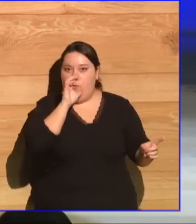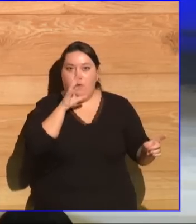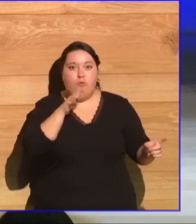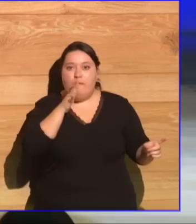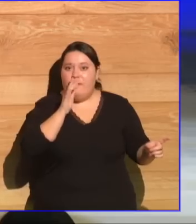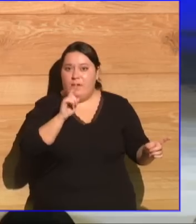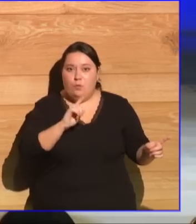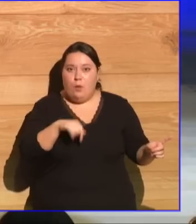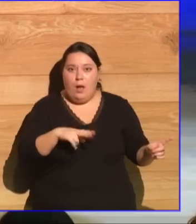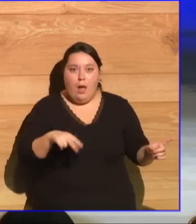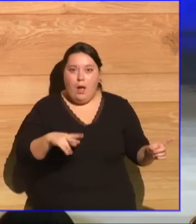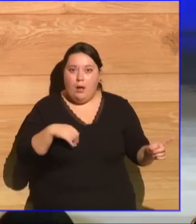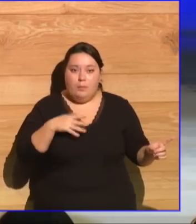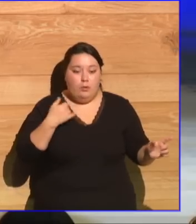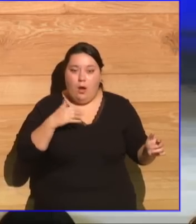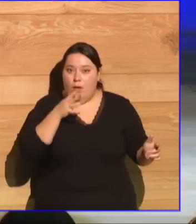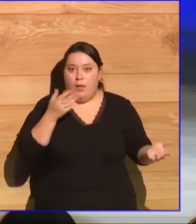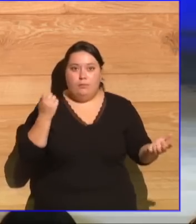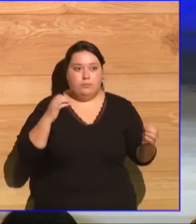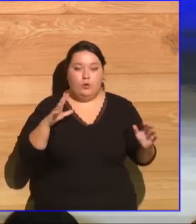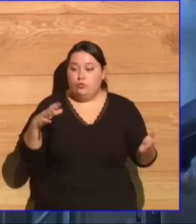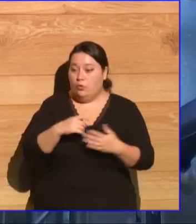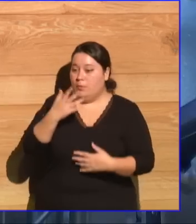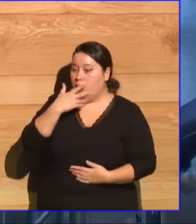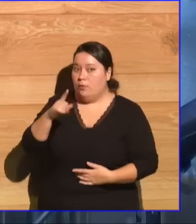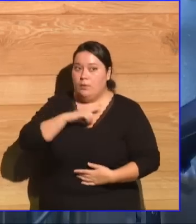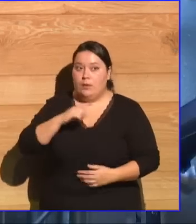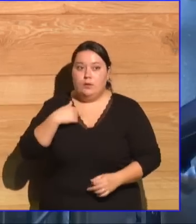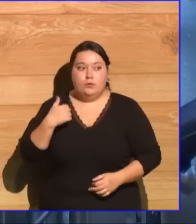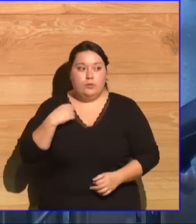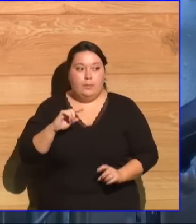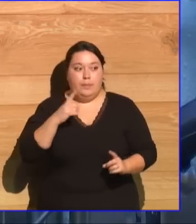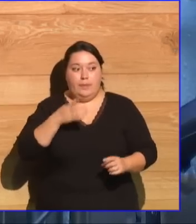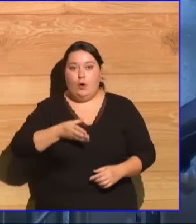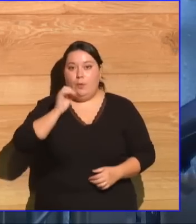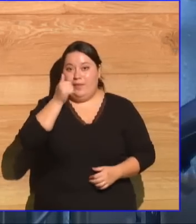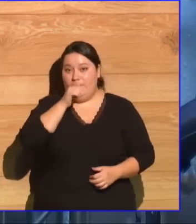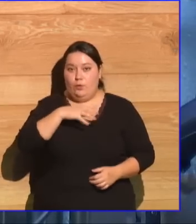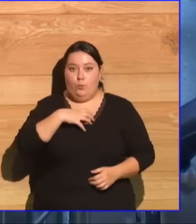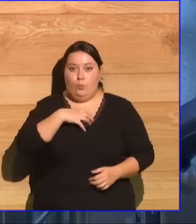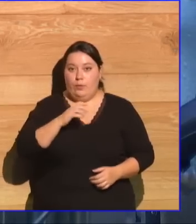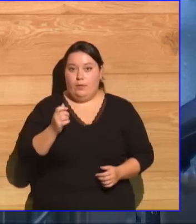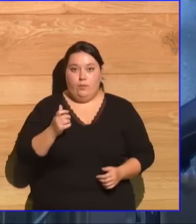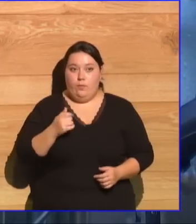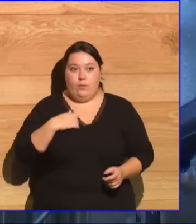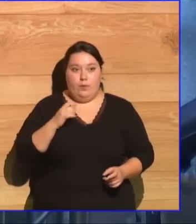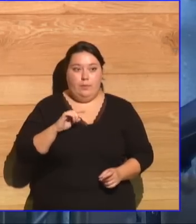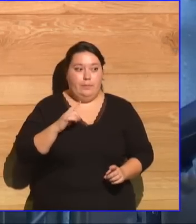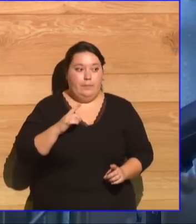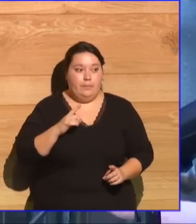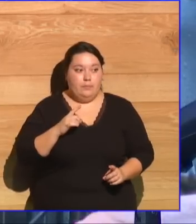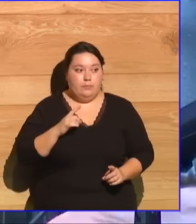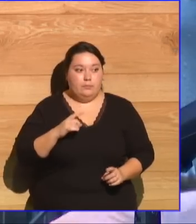y de repente ha todo el- entrado. O sea, ha entrado Oye, en... ese- Todos los que me ese- conocéis sabéis que yo no puedo pasar de la primera copa de vino ni de No, la no. primera media copa Ya, de, pero ¿y ese de